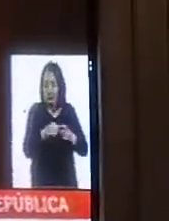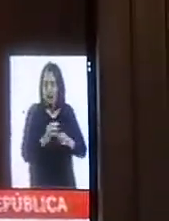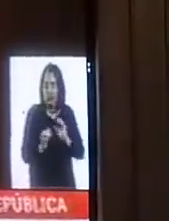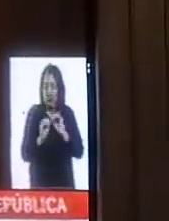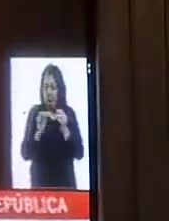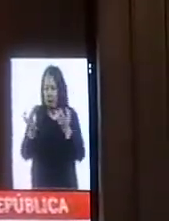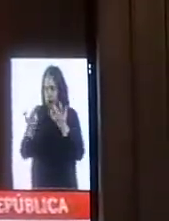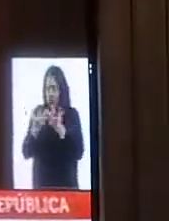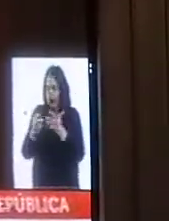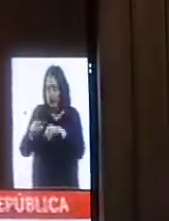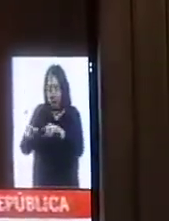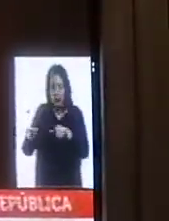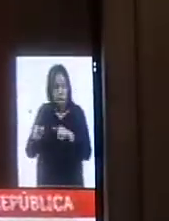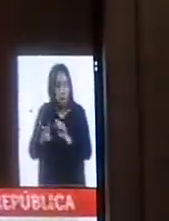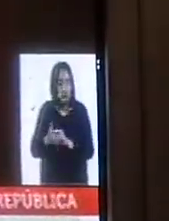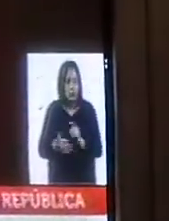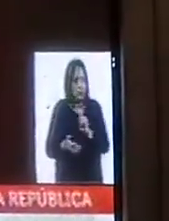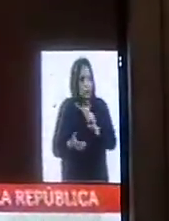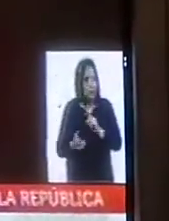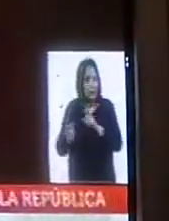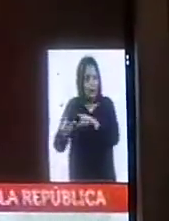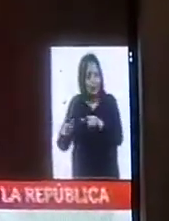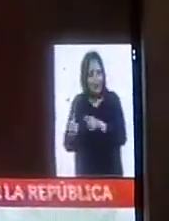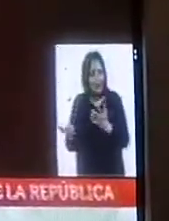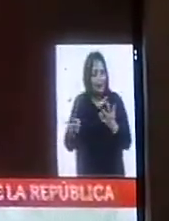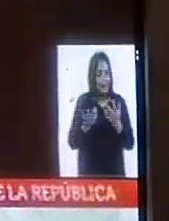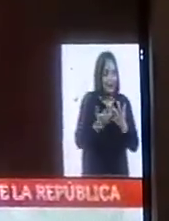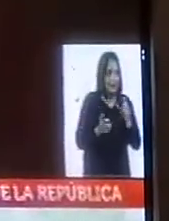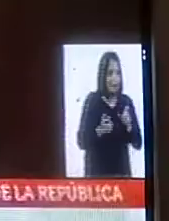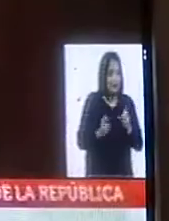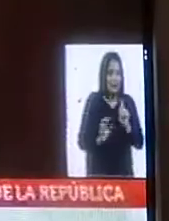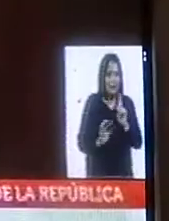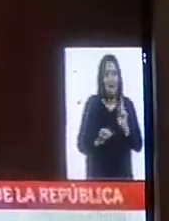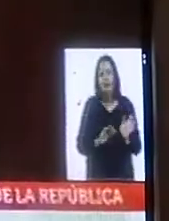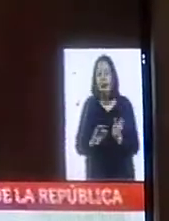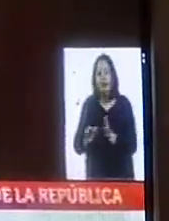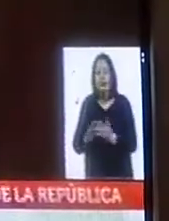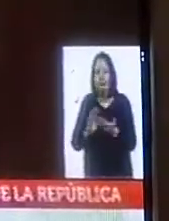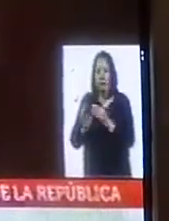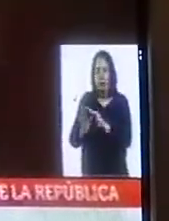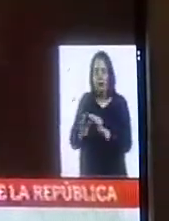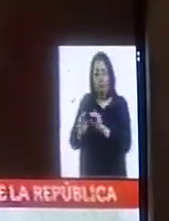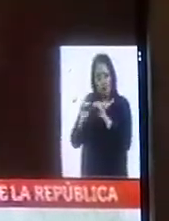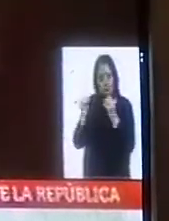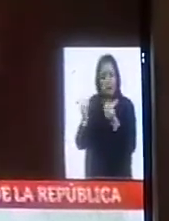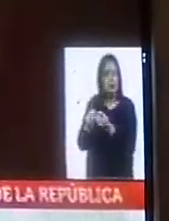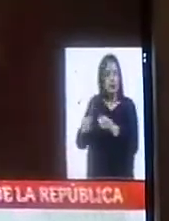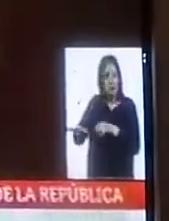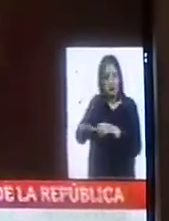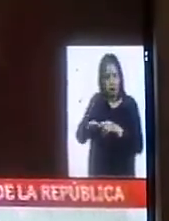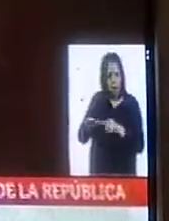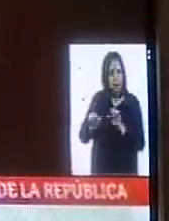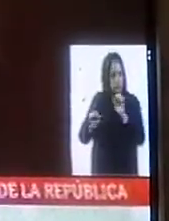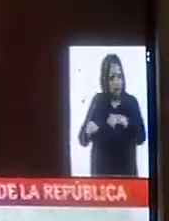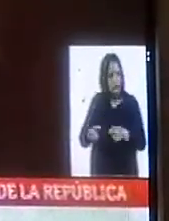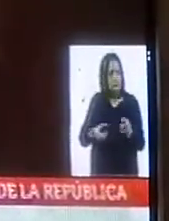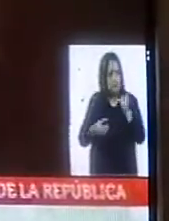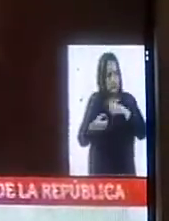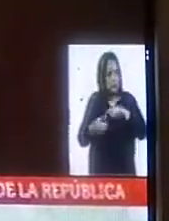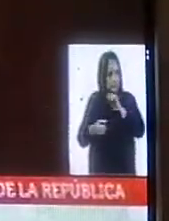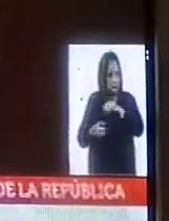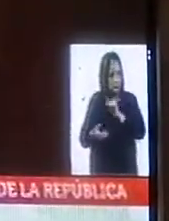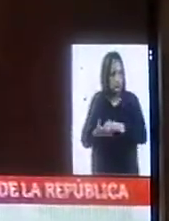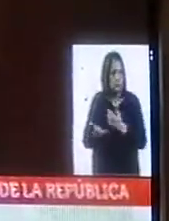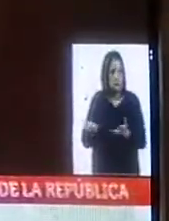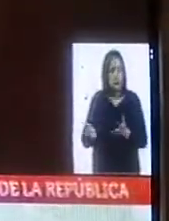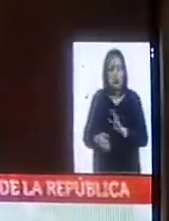cada escenario y no al revés los pueblos y las organizaciones territoriales deben participar activamente en